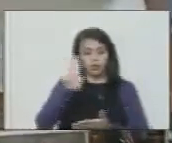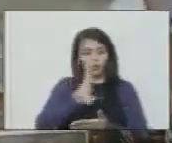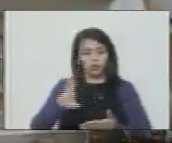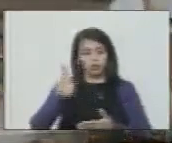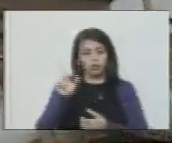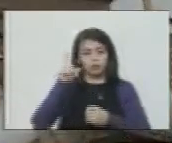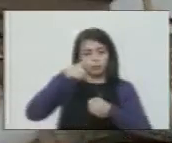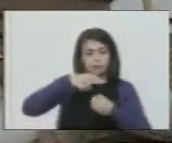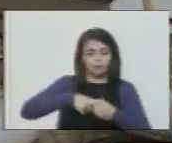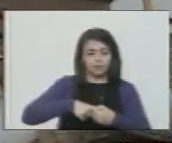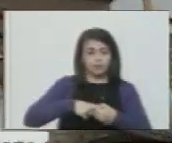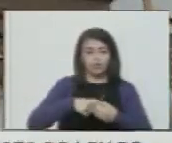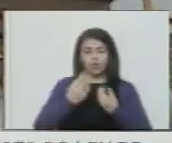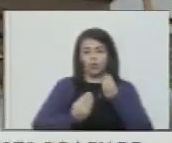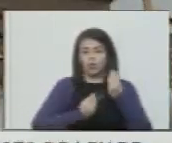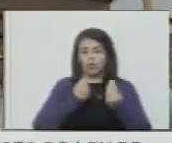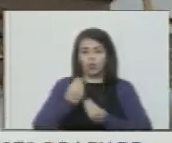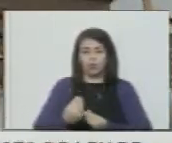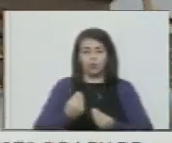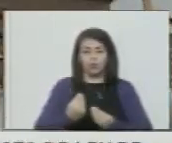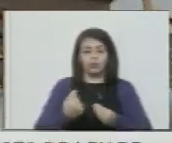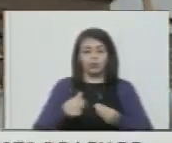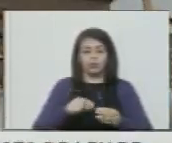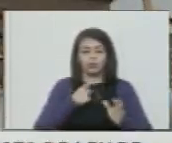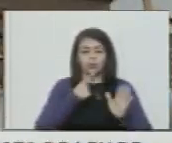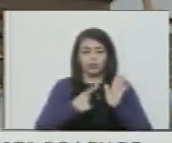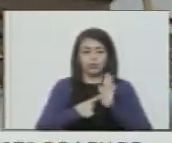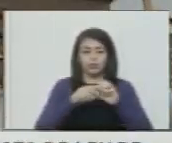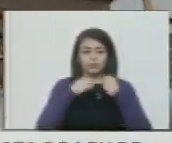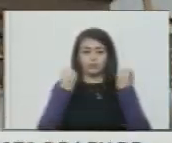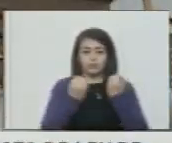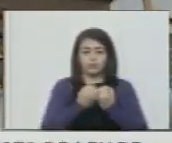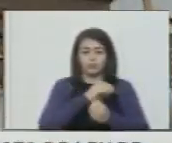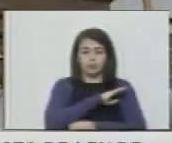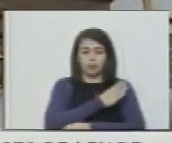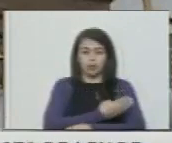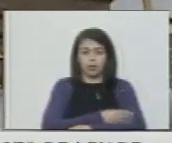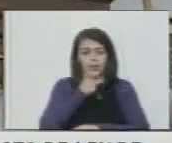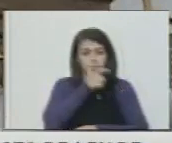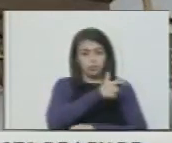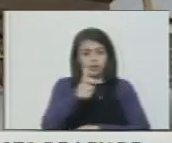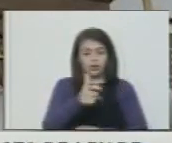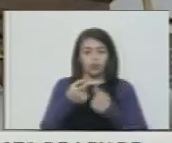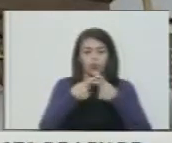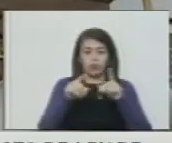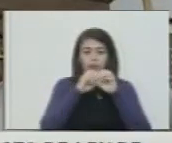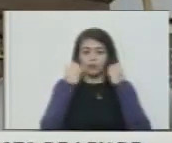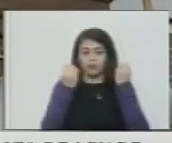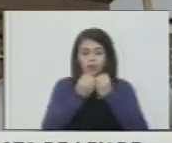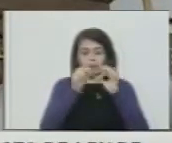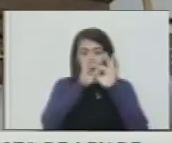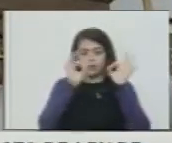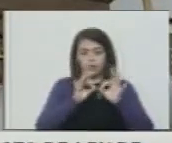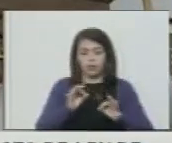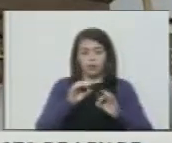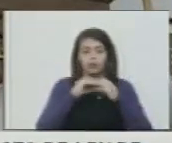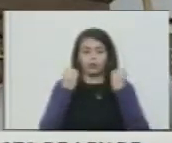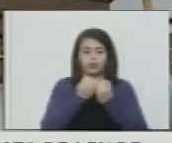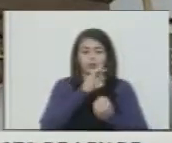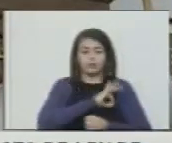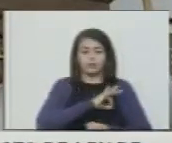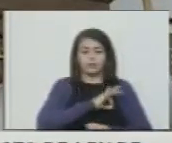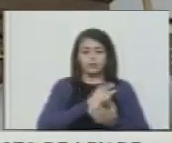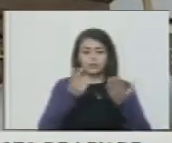contratantes, usuarios y afiliados a través de las organizaciones del poder popular u otras formas de organización